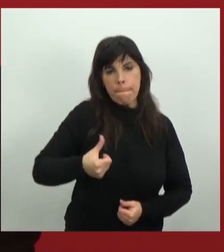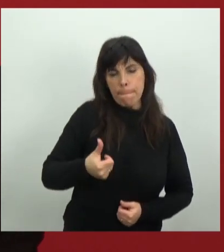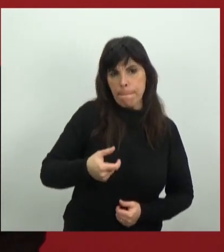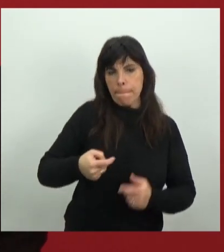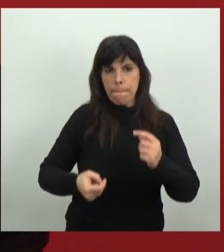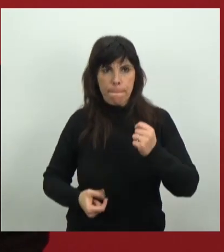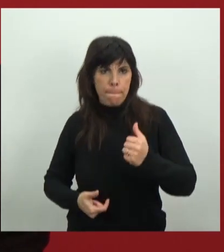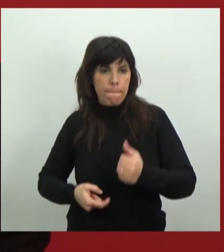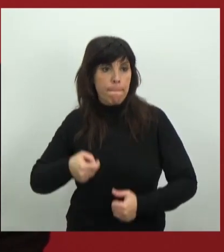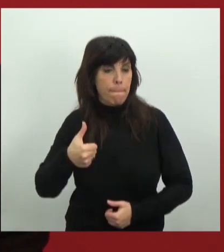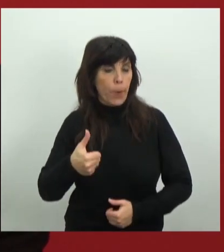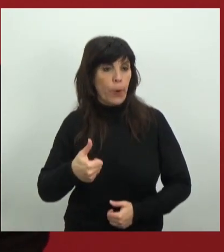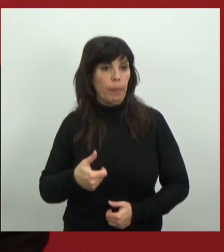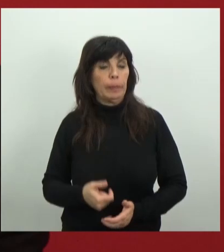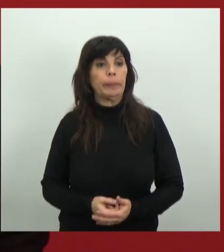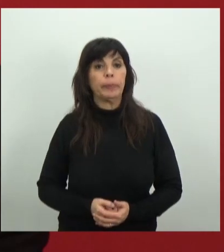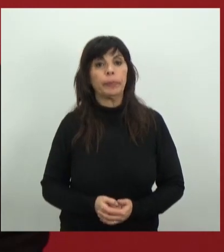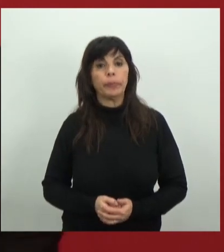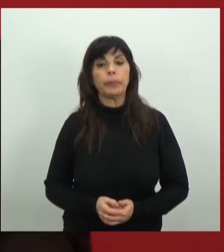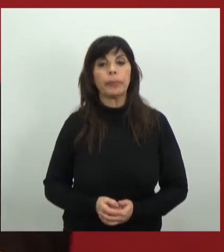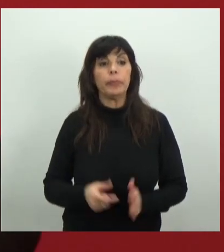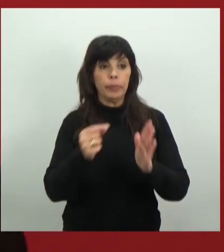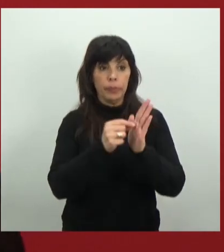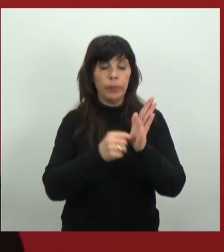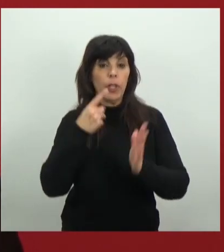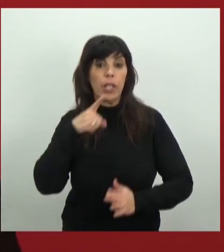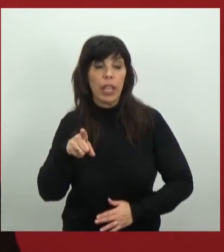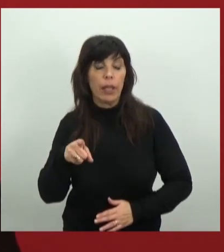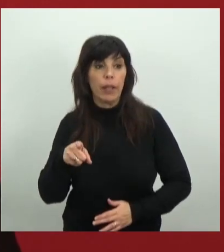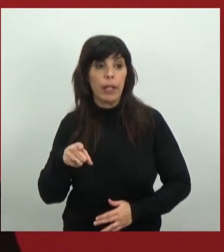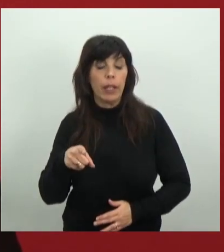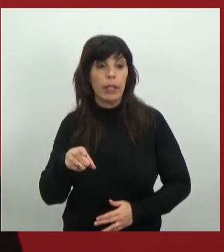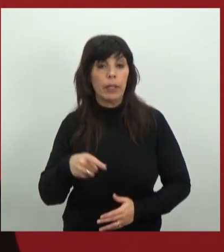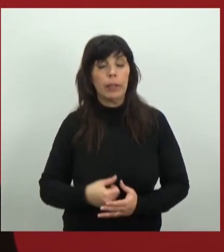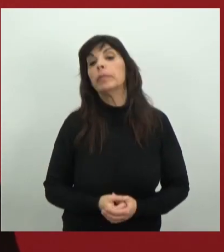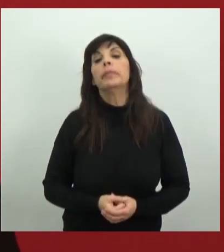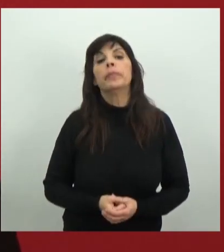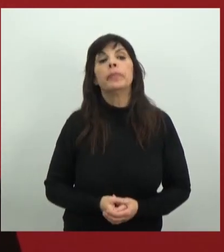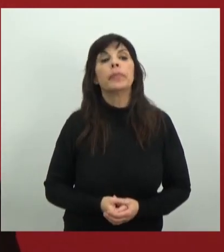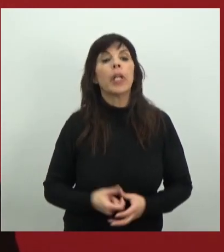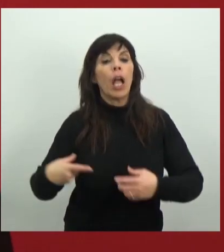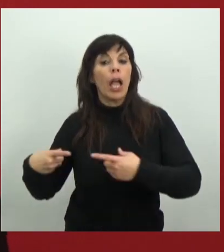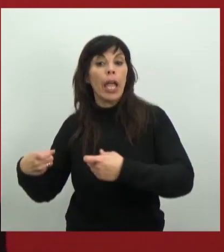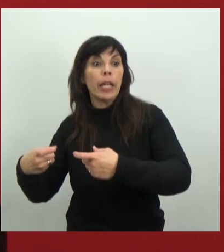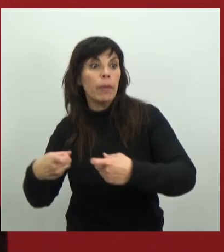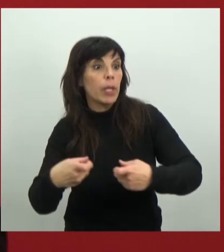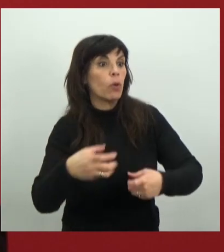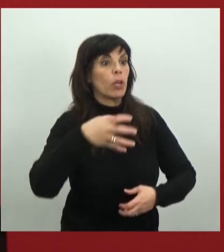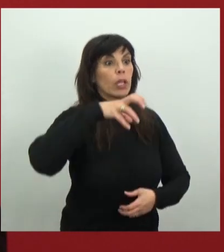Deuteronomio capítulo 7, versículo 22 dice, el Señor echará fuera a las naciones delante de ti poco a